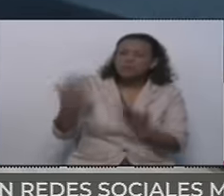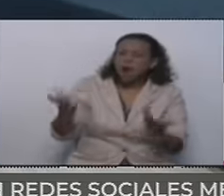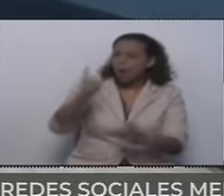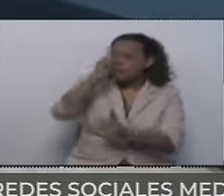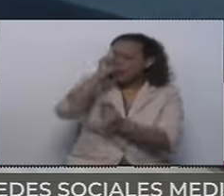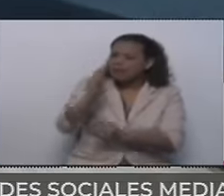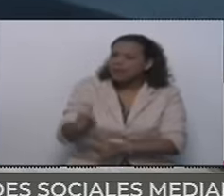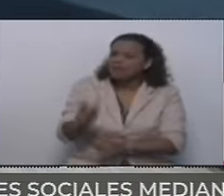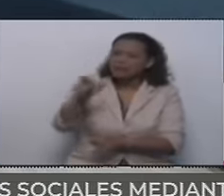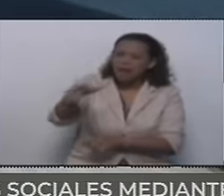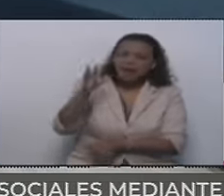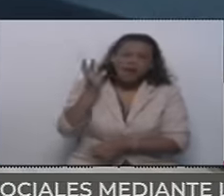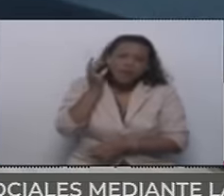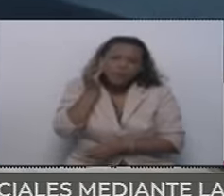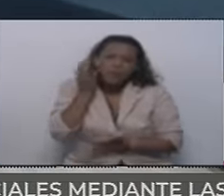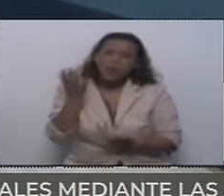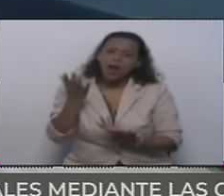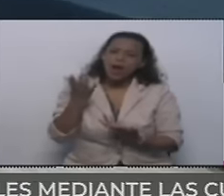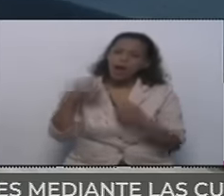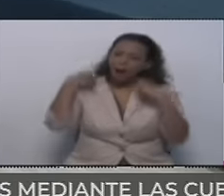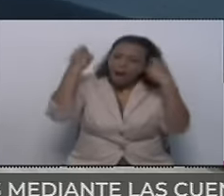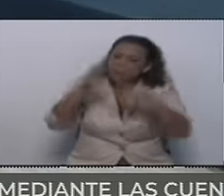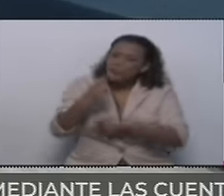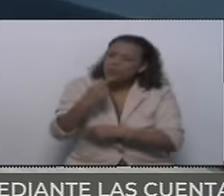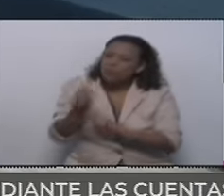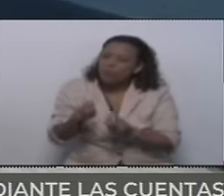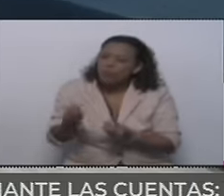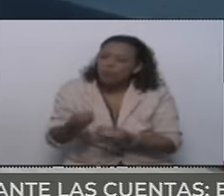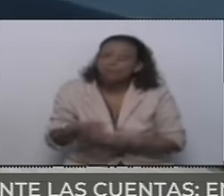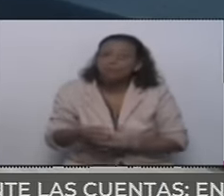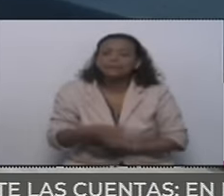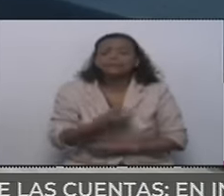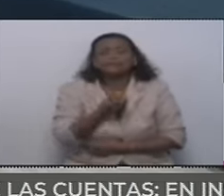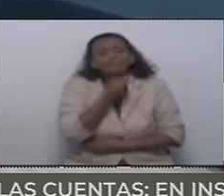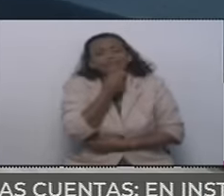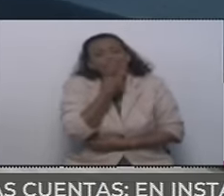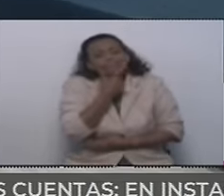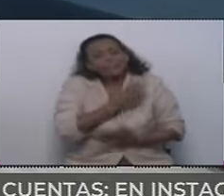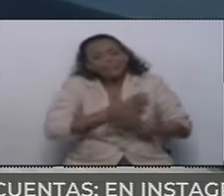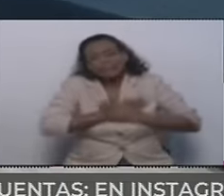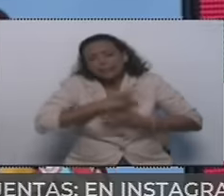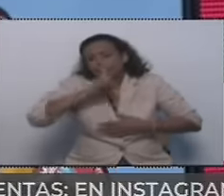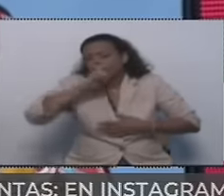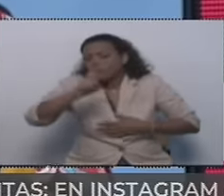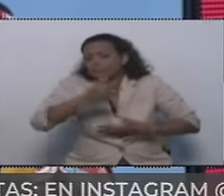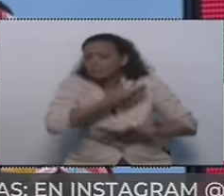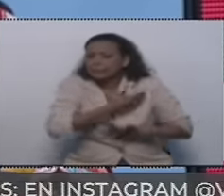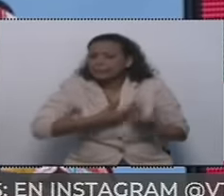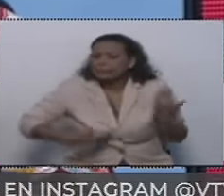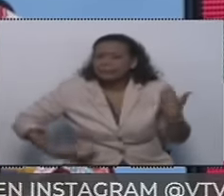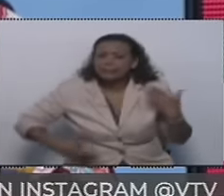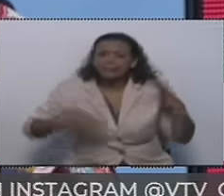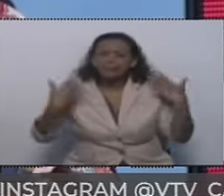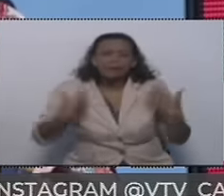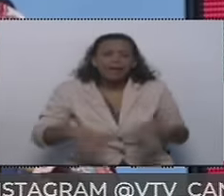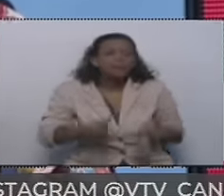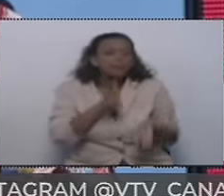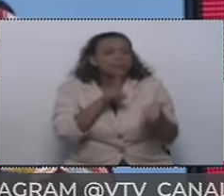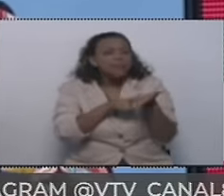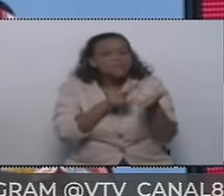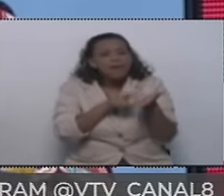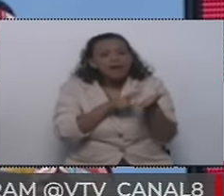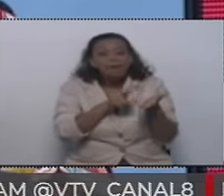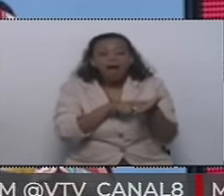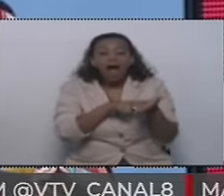homenaje tan bello que le hicieron a la Caperucita. Mire, hermoso, presidente, porque de verdad que